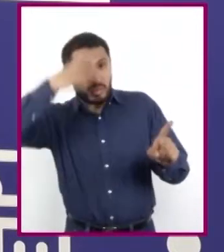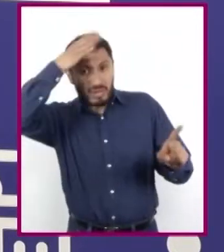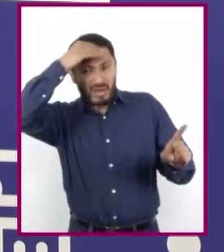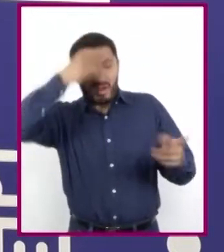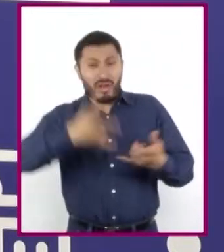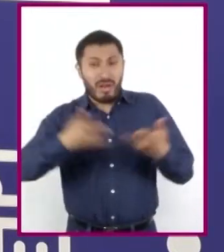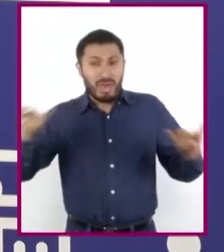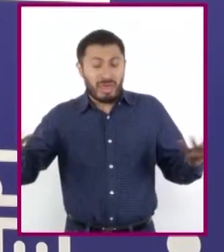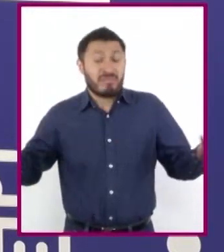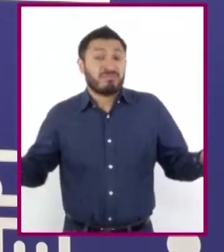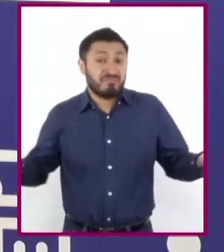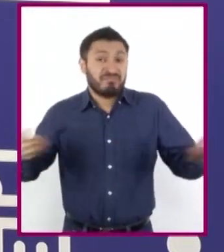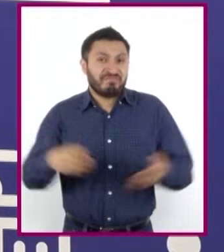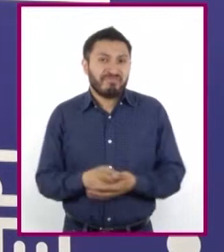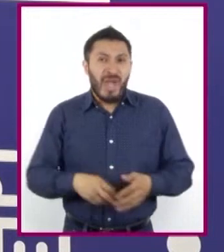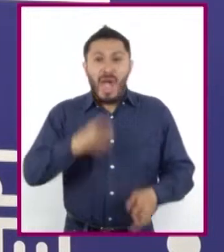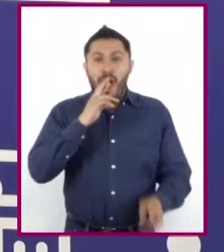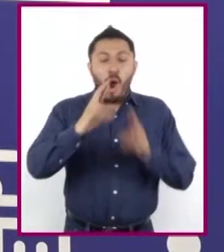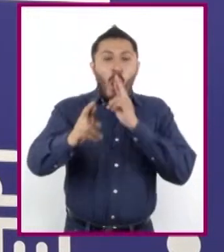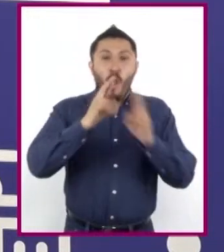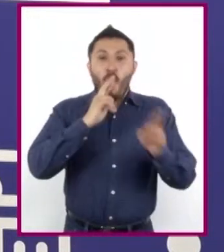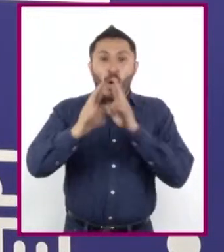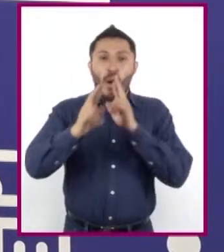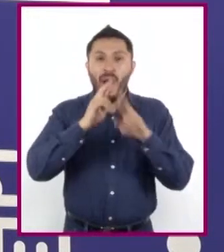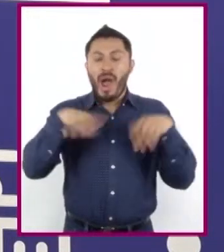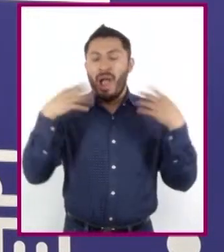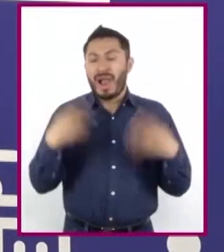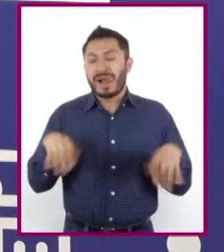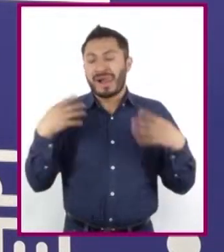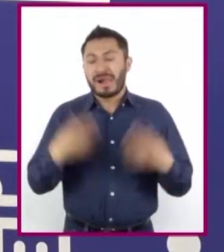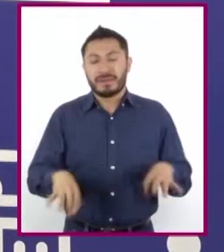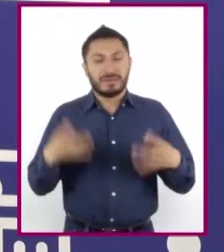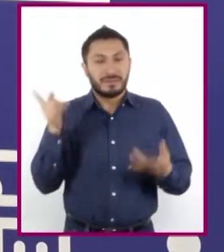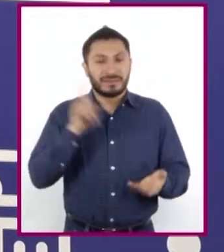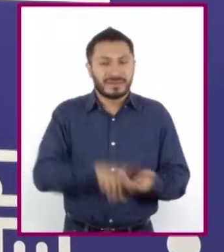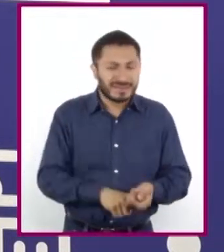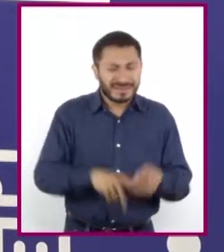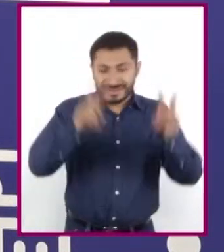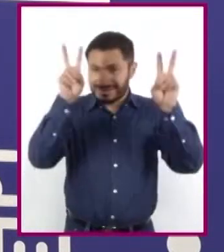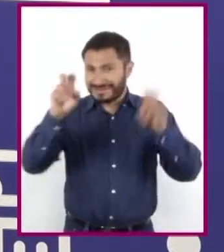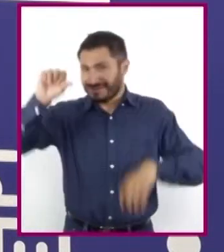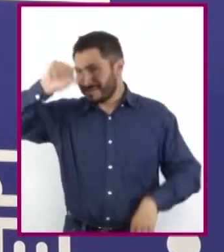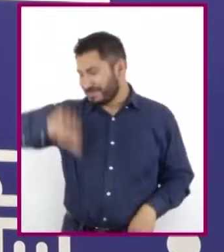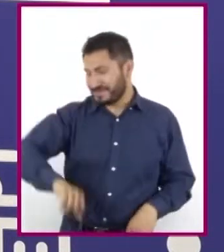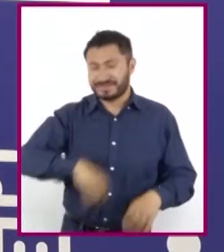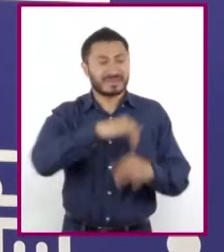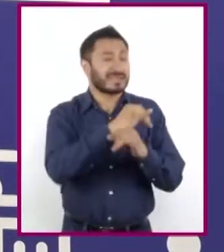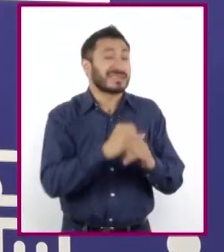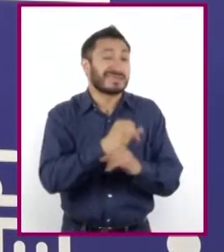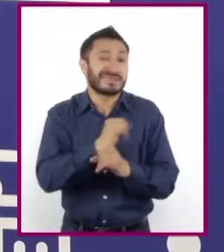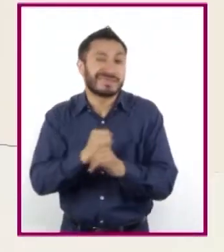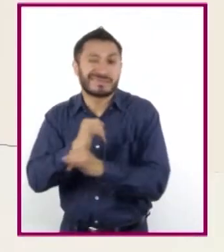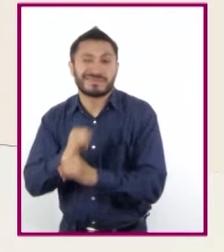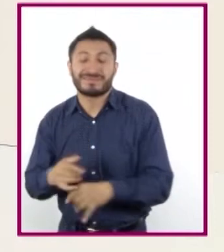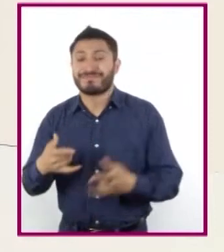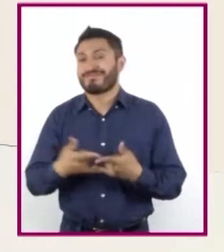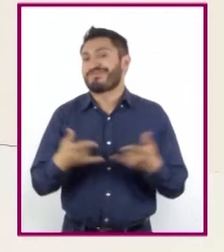historia? Las respuestas a estas preguntas las encontraremos en el tema de hoy, la investigación